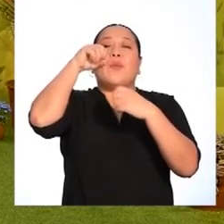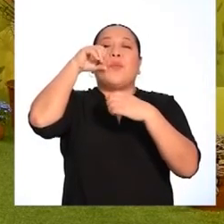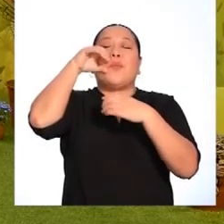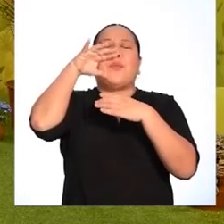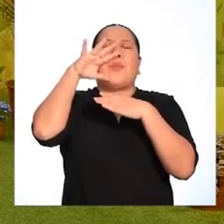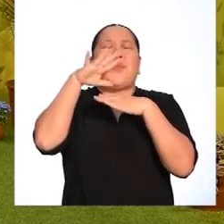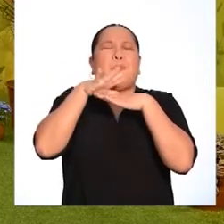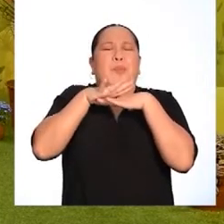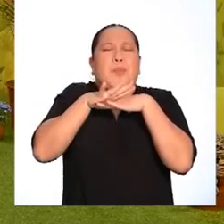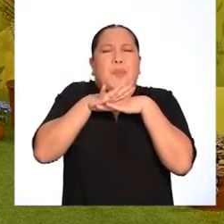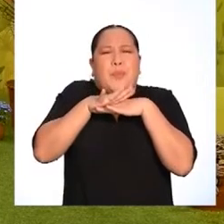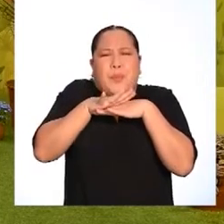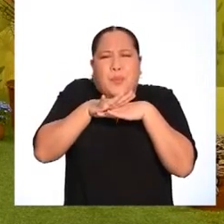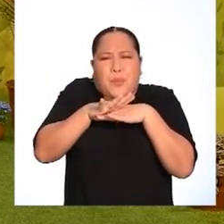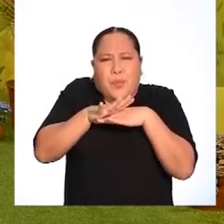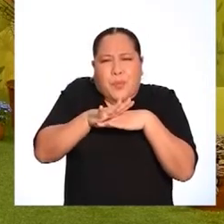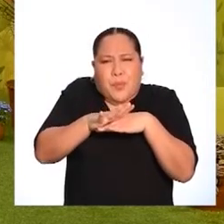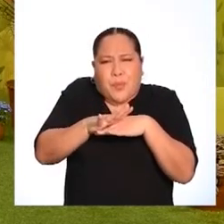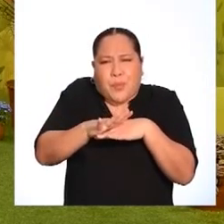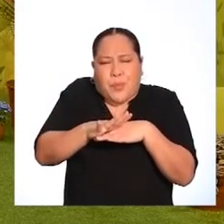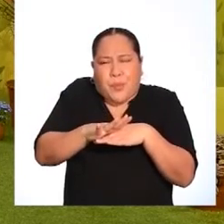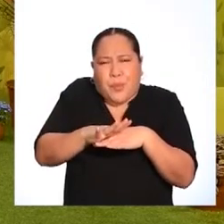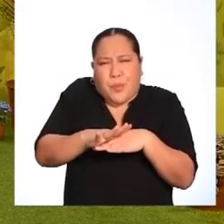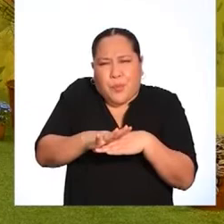y exhalamos presionando